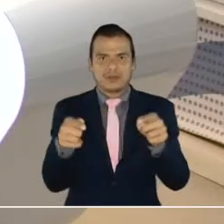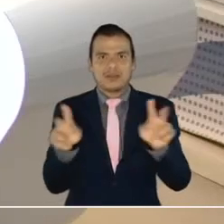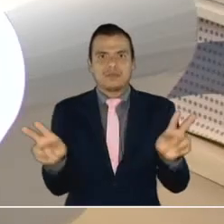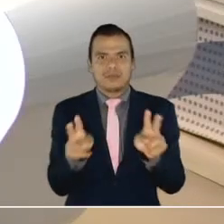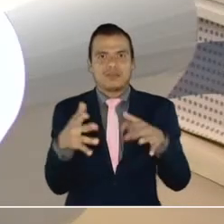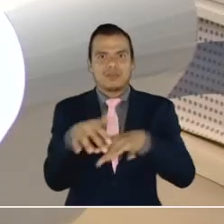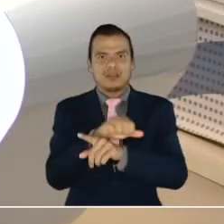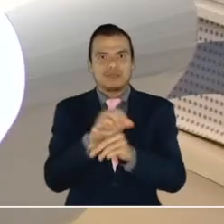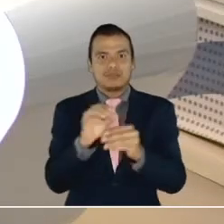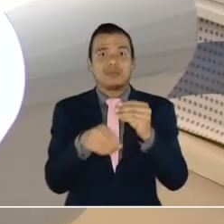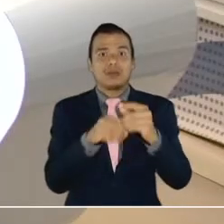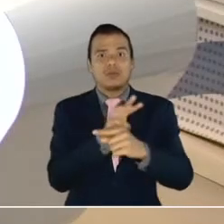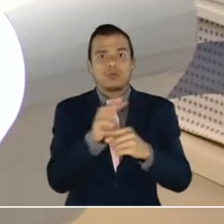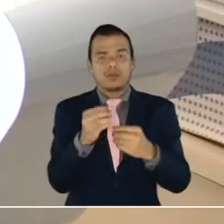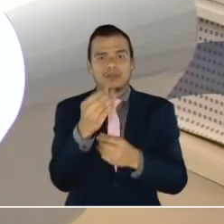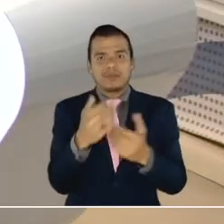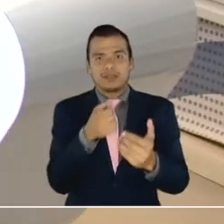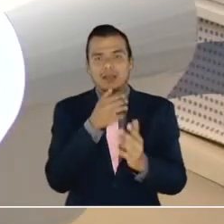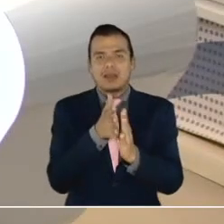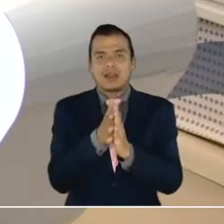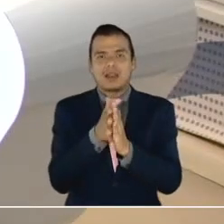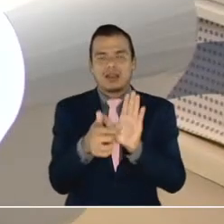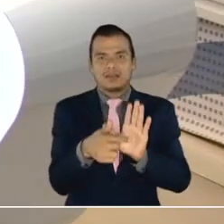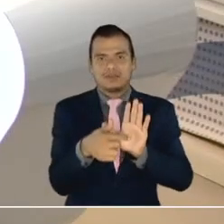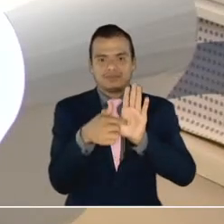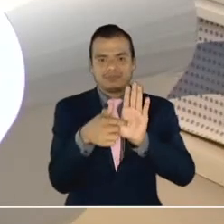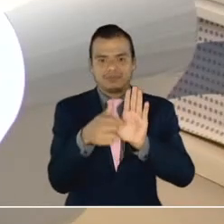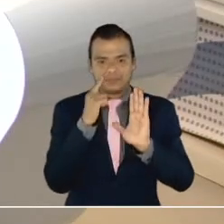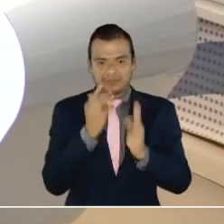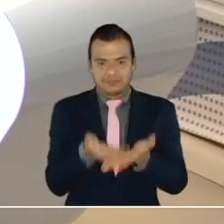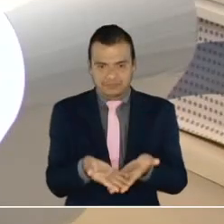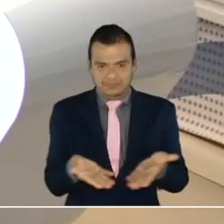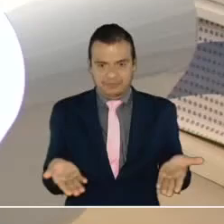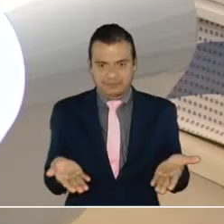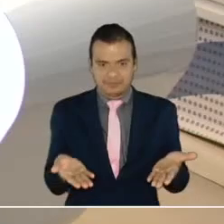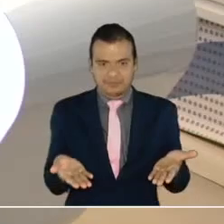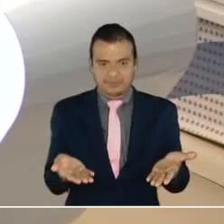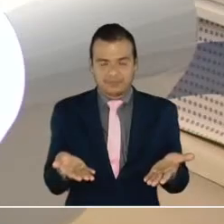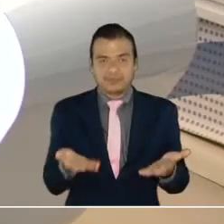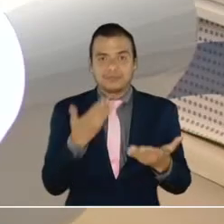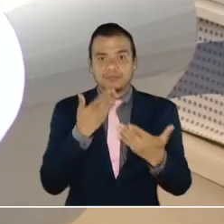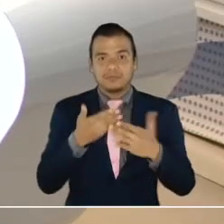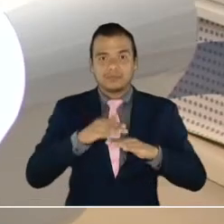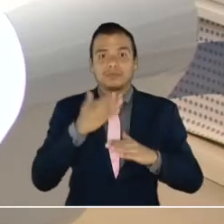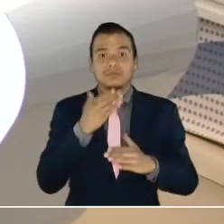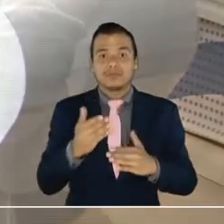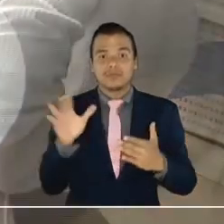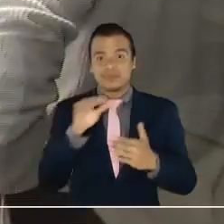noticias, sígalas en www.90minutos.co. Gracias a todos por su compañía.